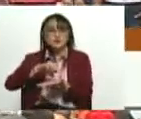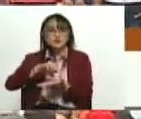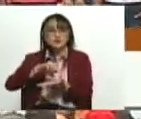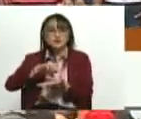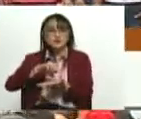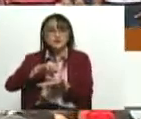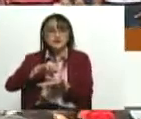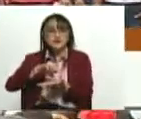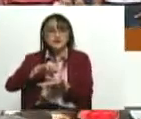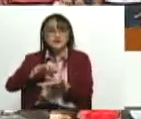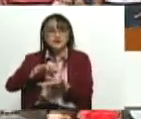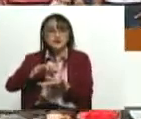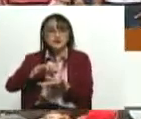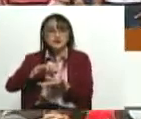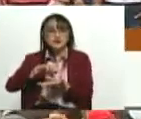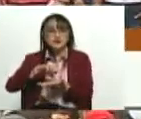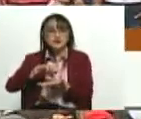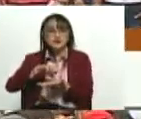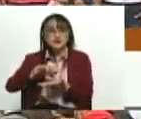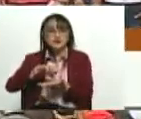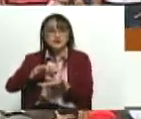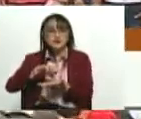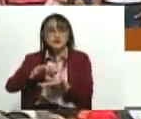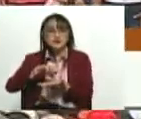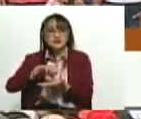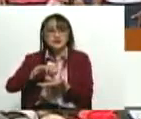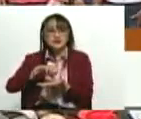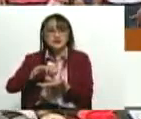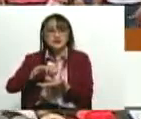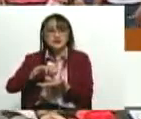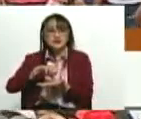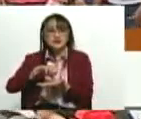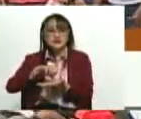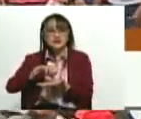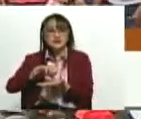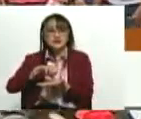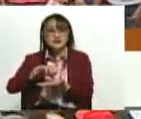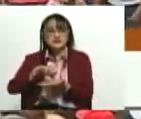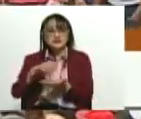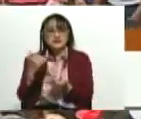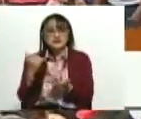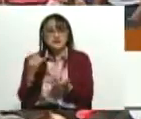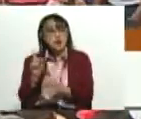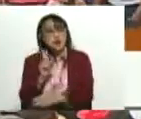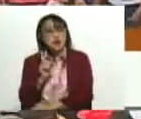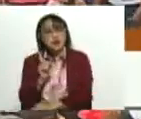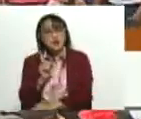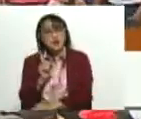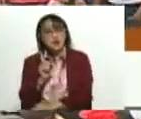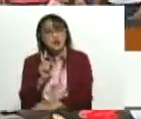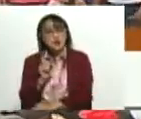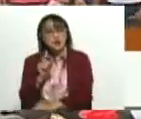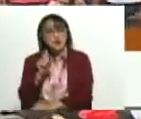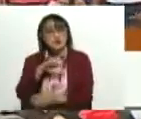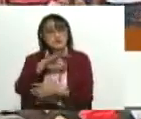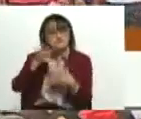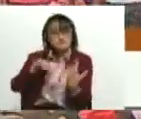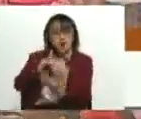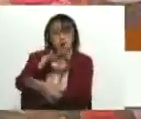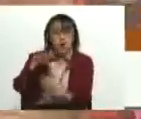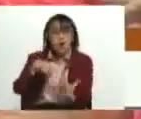una gran, ¿cuál fue el nombre que ellos pusieron? De una, un caos no, de una